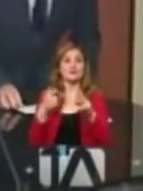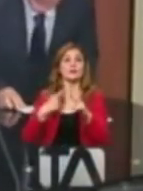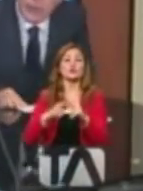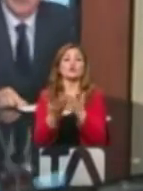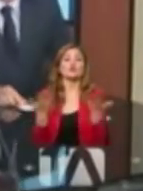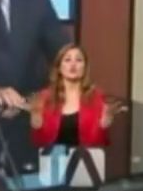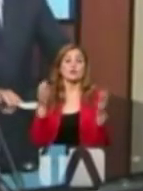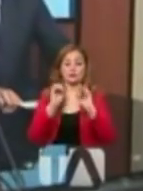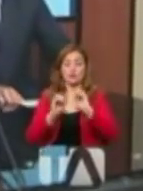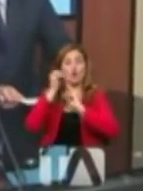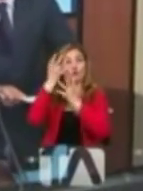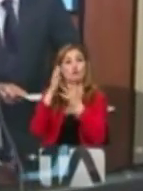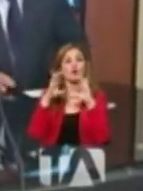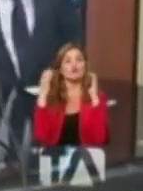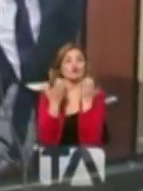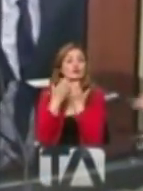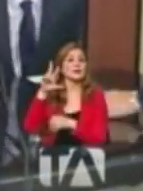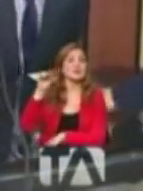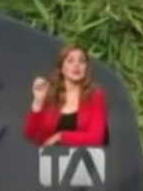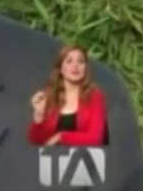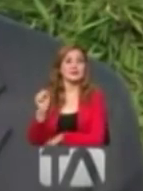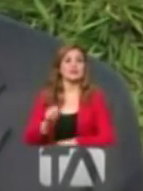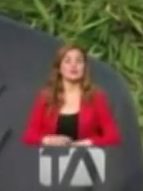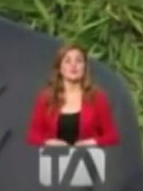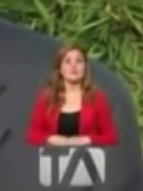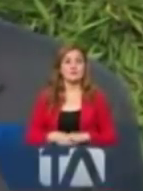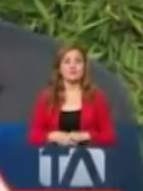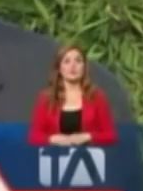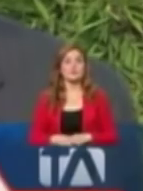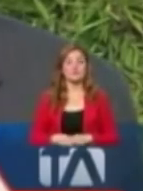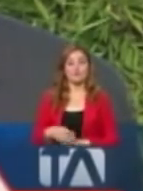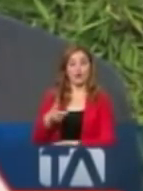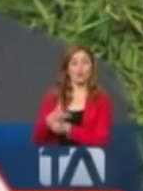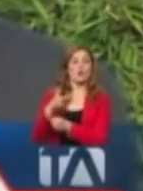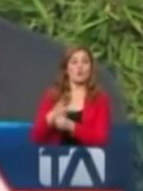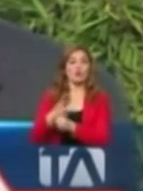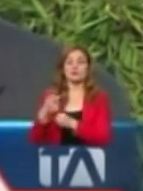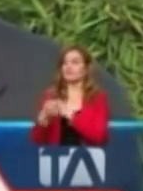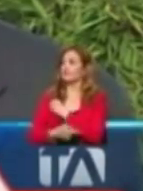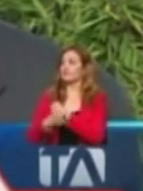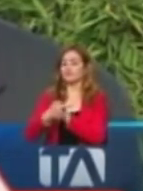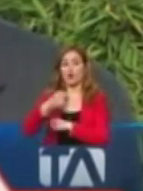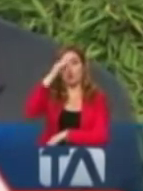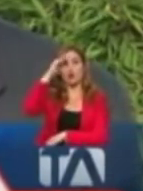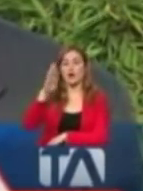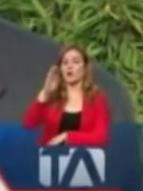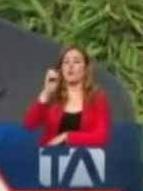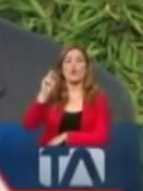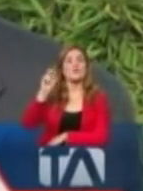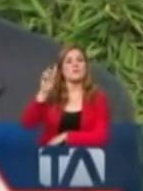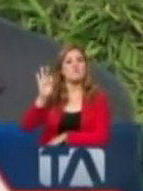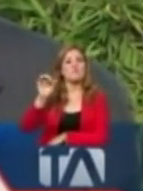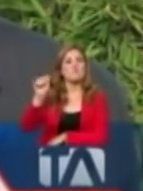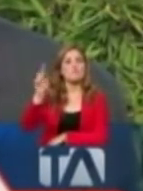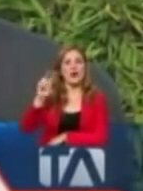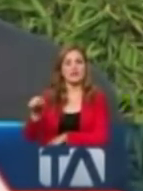origen en el informe de la comisión del 30S. Esta comisión manda los videos, lo sentenciaron. El policía Bonifaz, él no estaba en el lugar de los